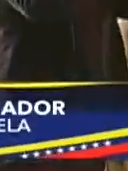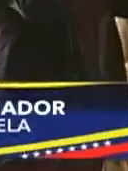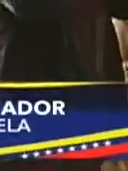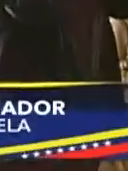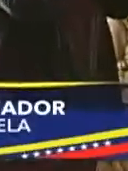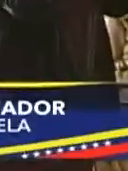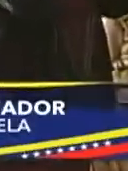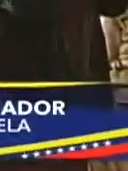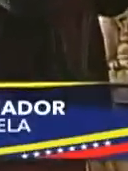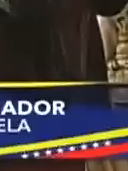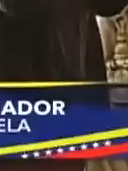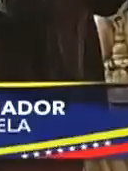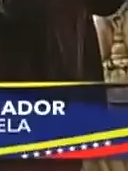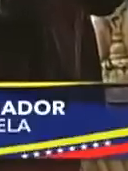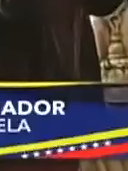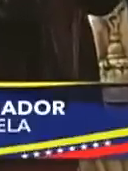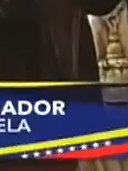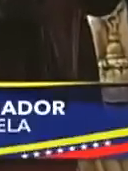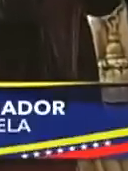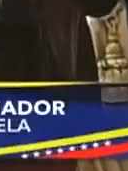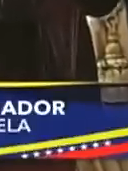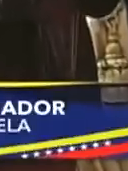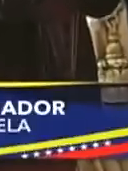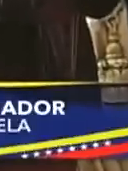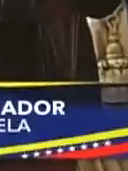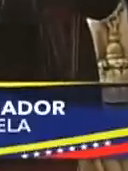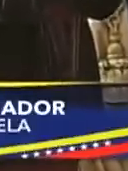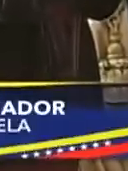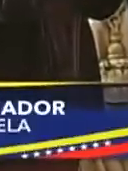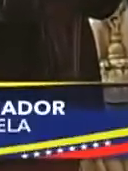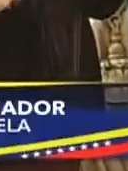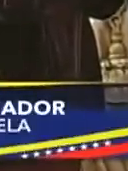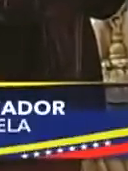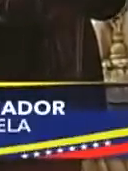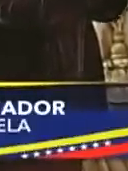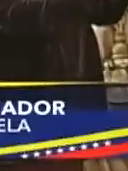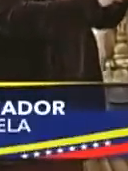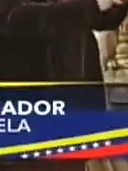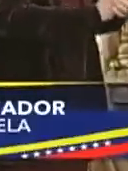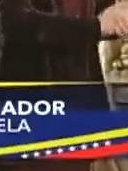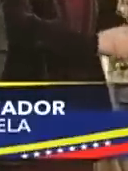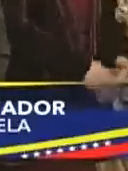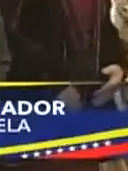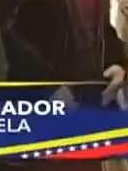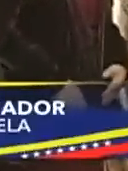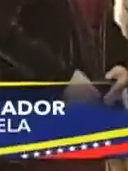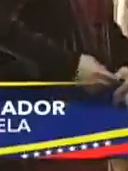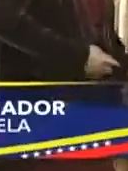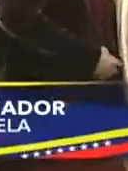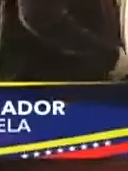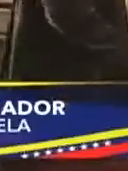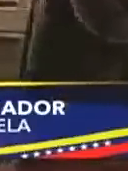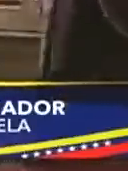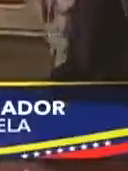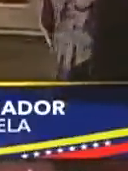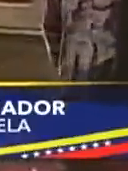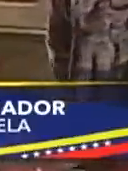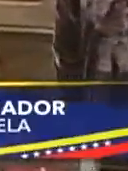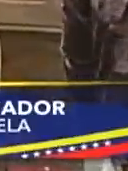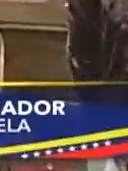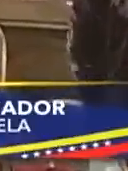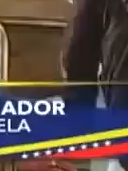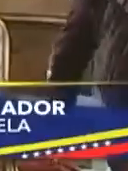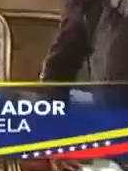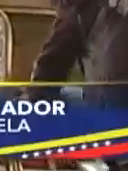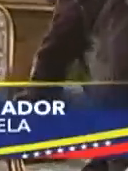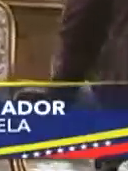pluripolar. Excelentísimo señor Líbarón recibe la Orden Francisco de Miranda en su primera clase generalísimo destinada a premiar los